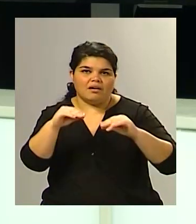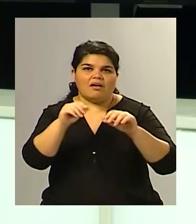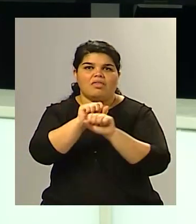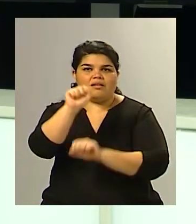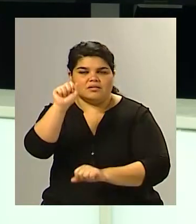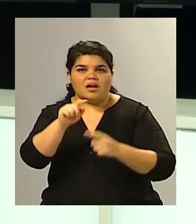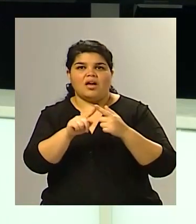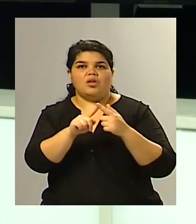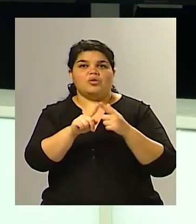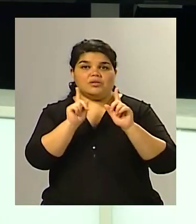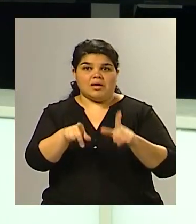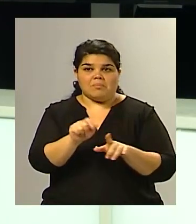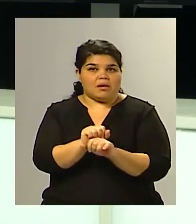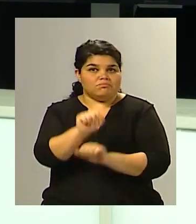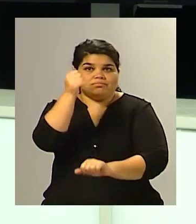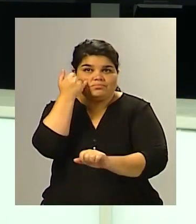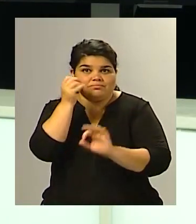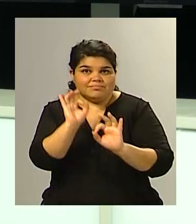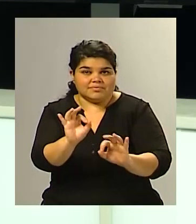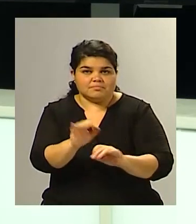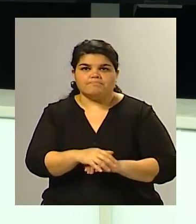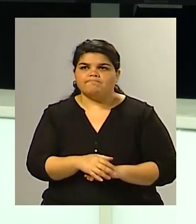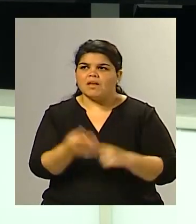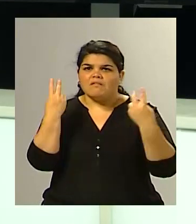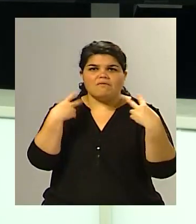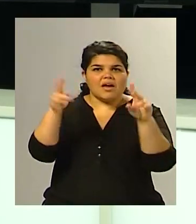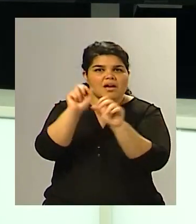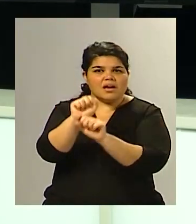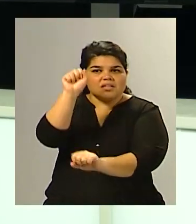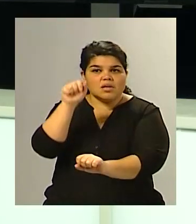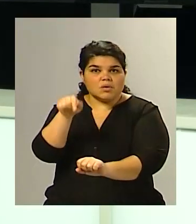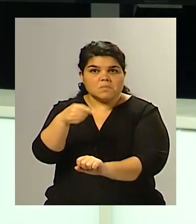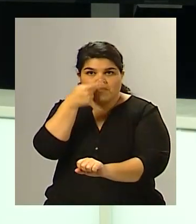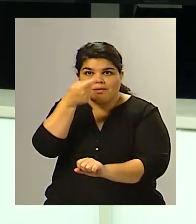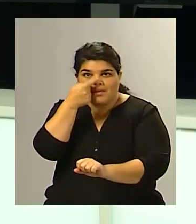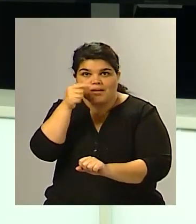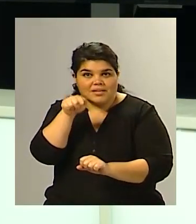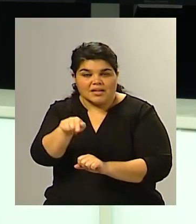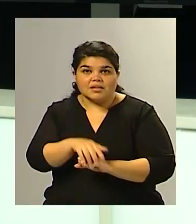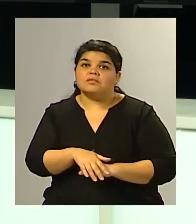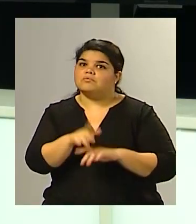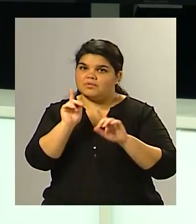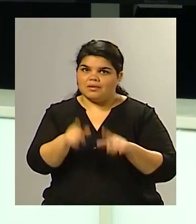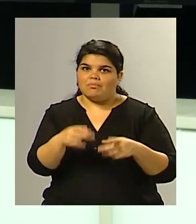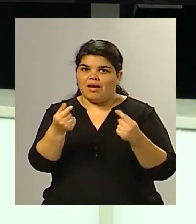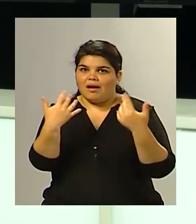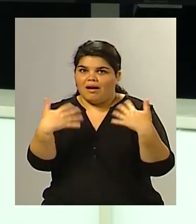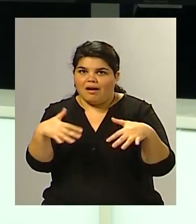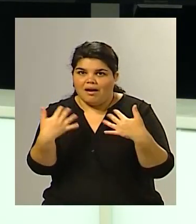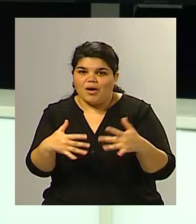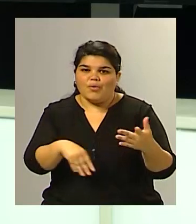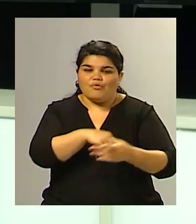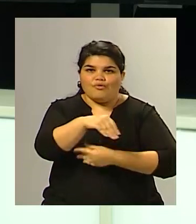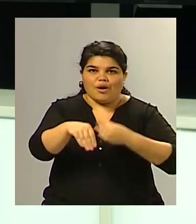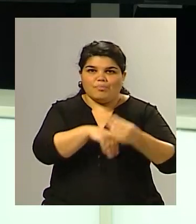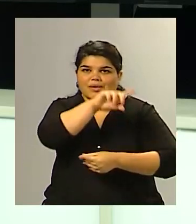ese momento de la graduación. Pero el viaje de egresados suele ser algo muy interesante y también muy costoso para las familias